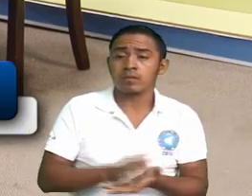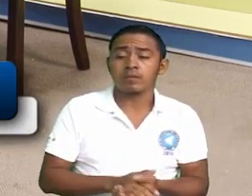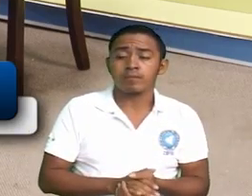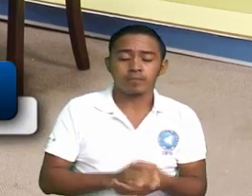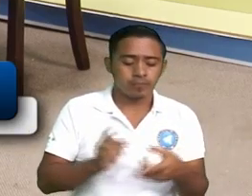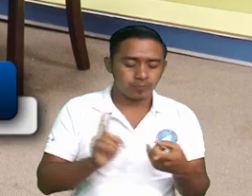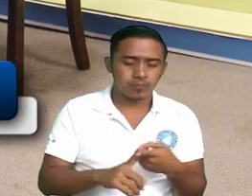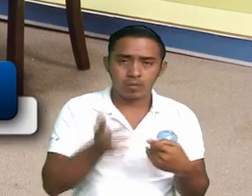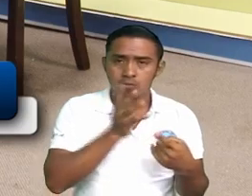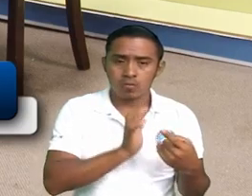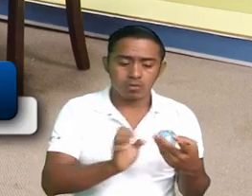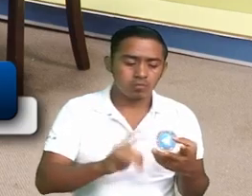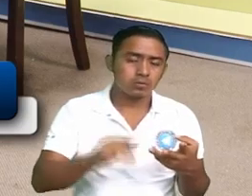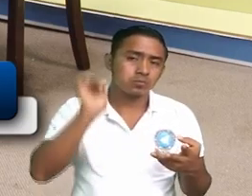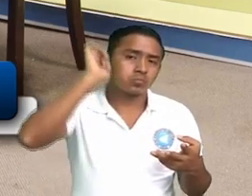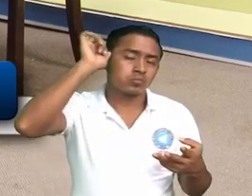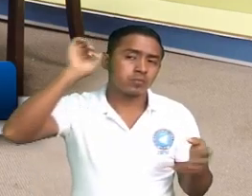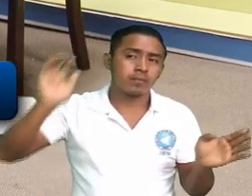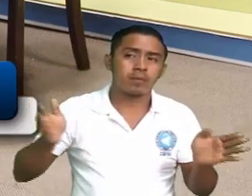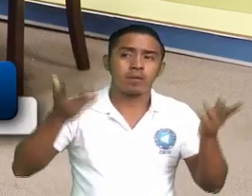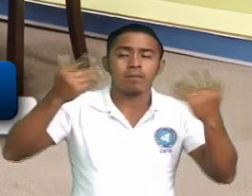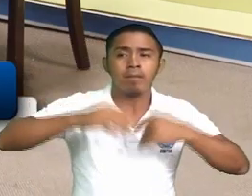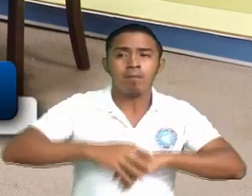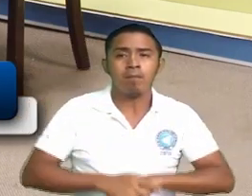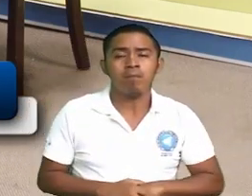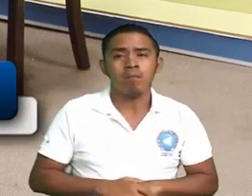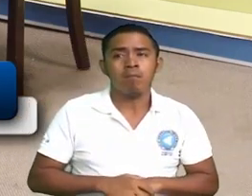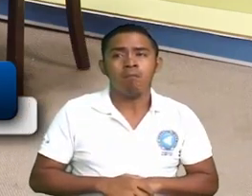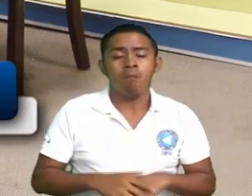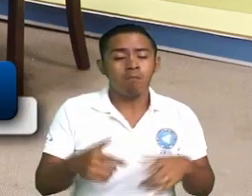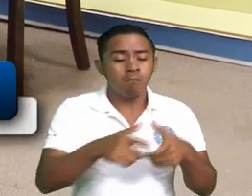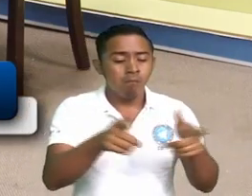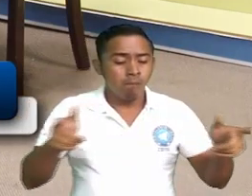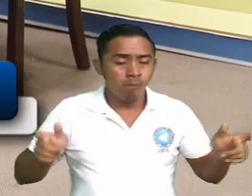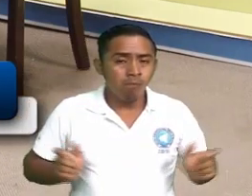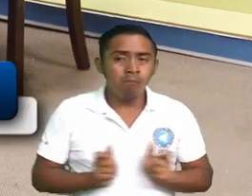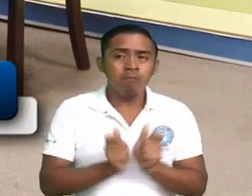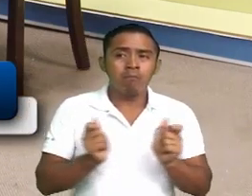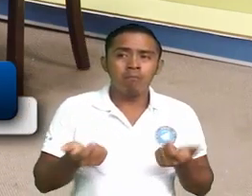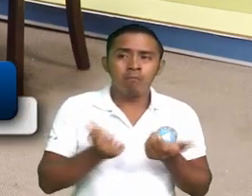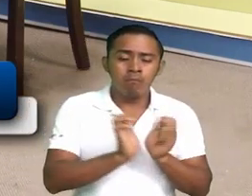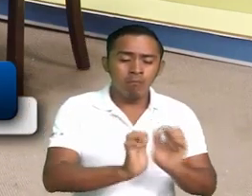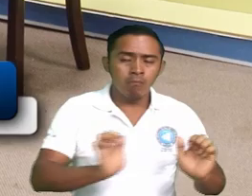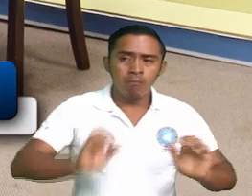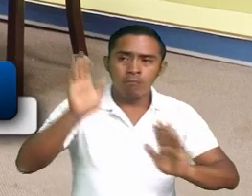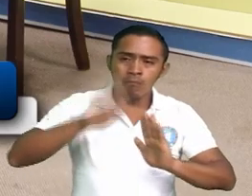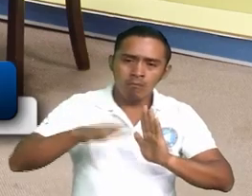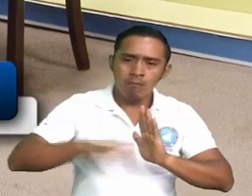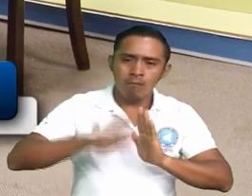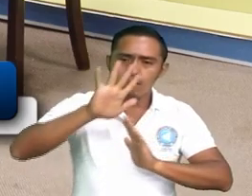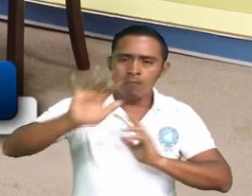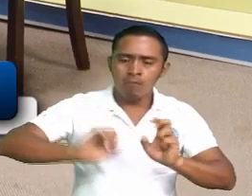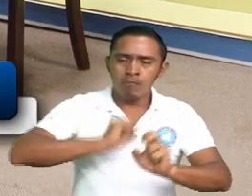niños obviamente y los adultos mayores. Así es, dentro de los grupos, ¿verdad?, que tenemos son los niños menores de 5